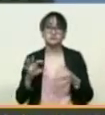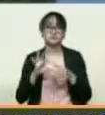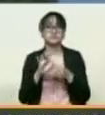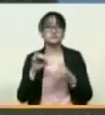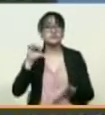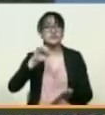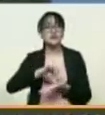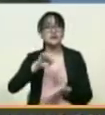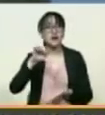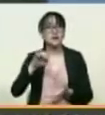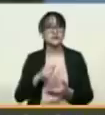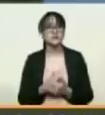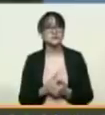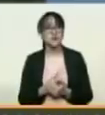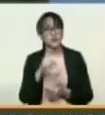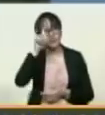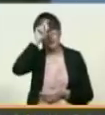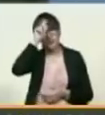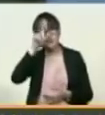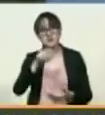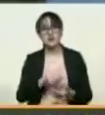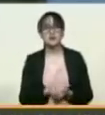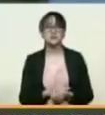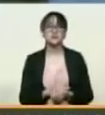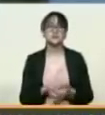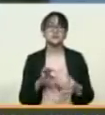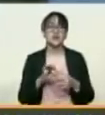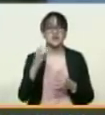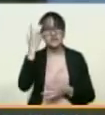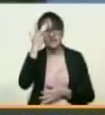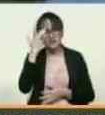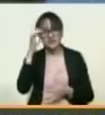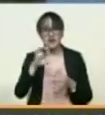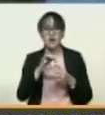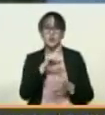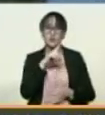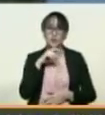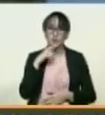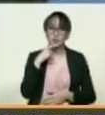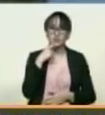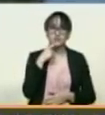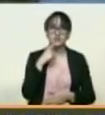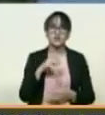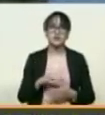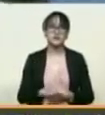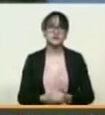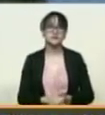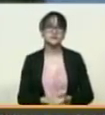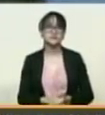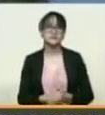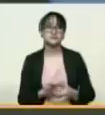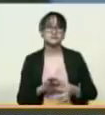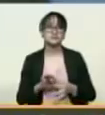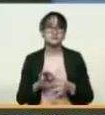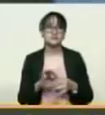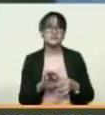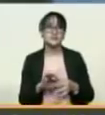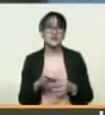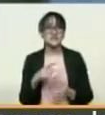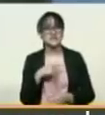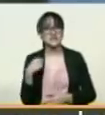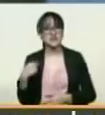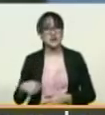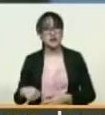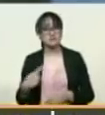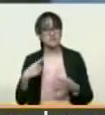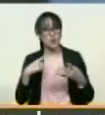Irán, con aliados como Turquía, con aliados como India, con aliados como Rusia, con aliados como la República Popular China y